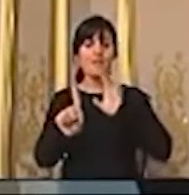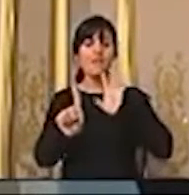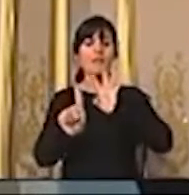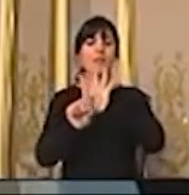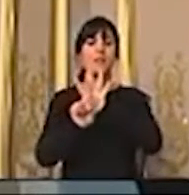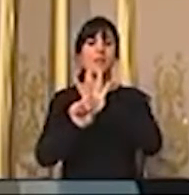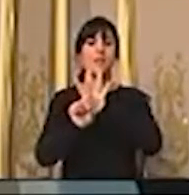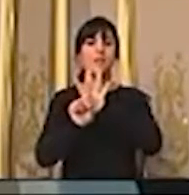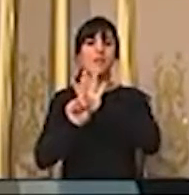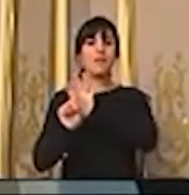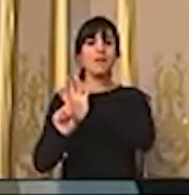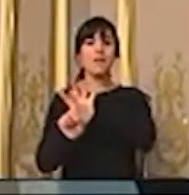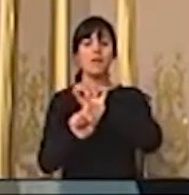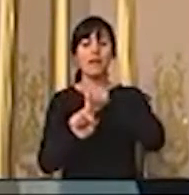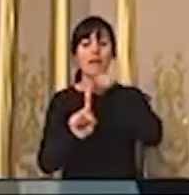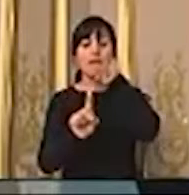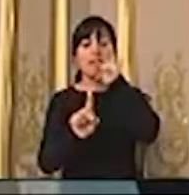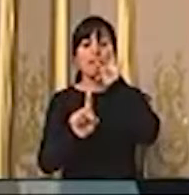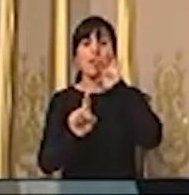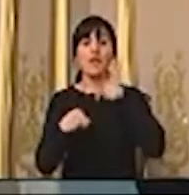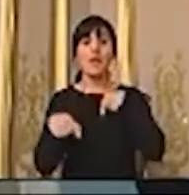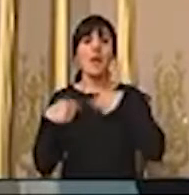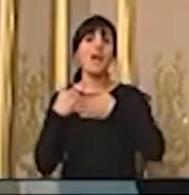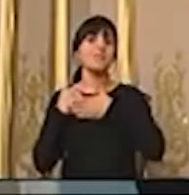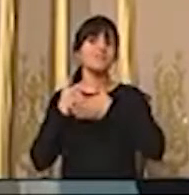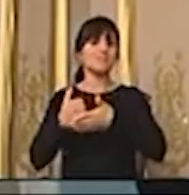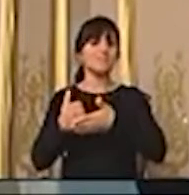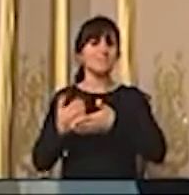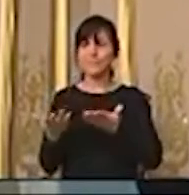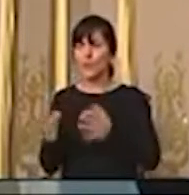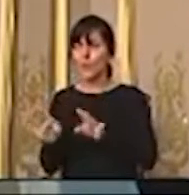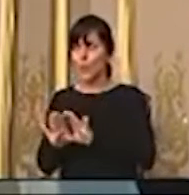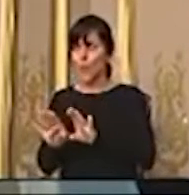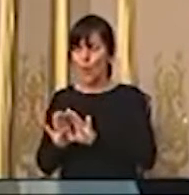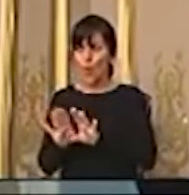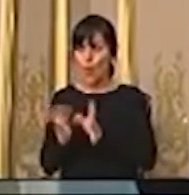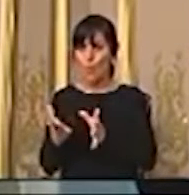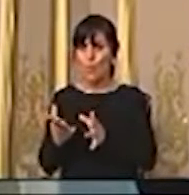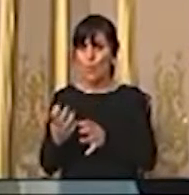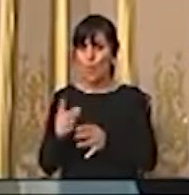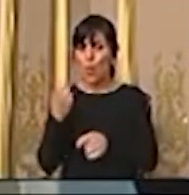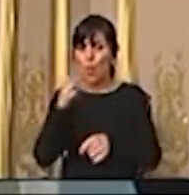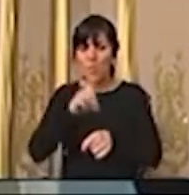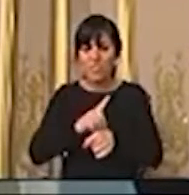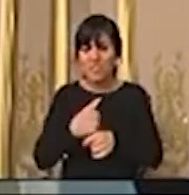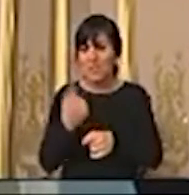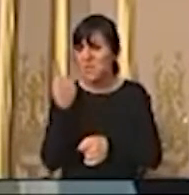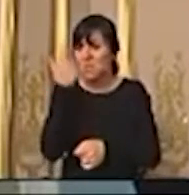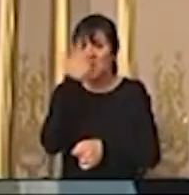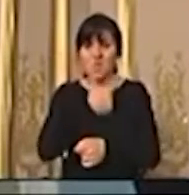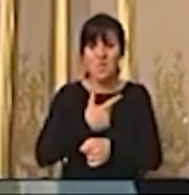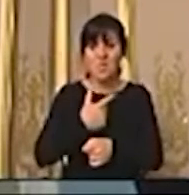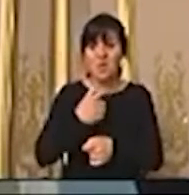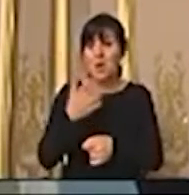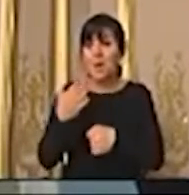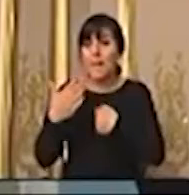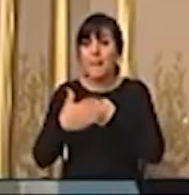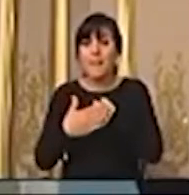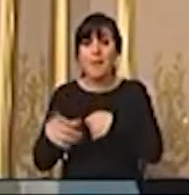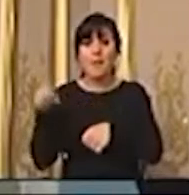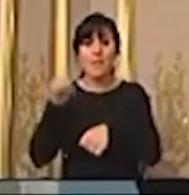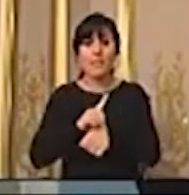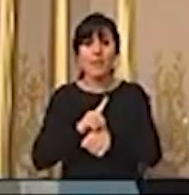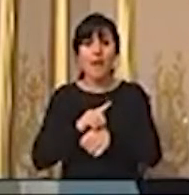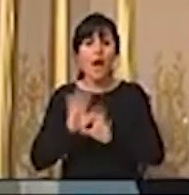y logramos establecer también cómo fue que después de tenerlo allí un día una noche al día siguiente lo depositaron